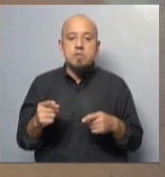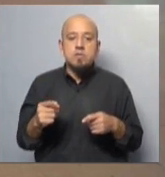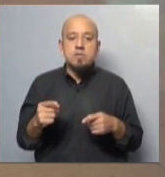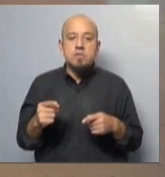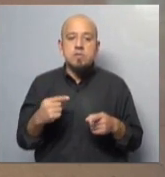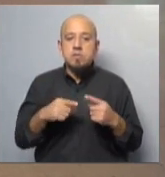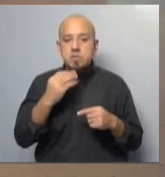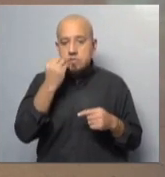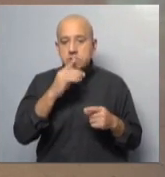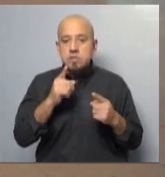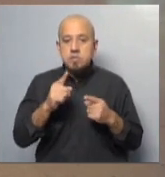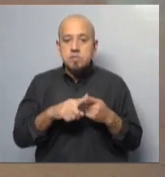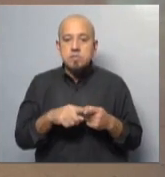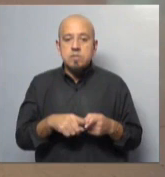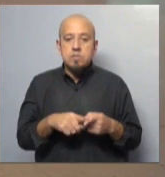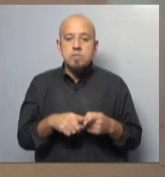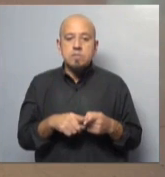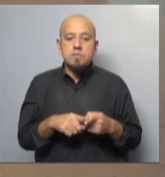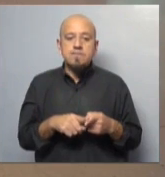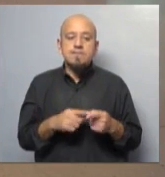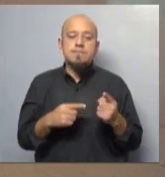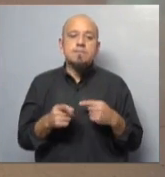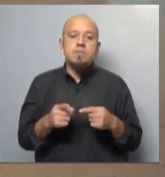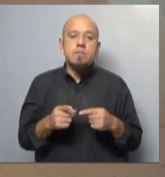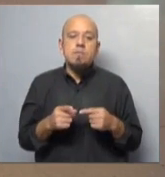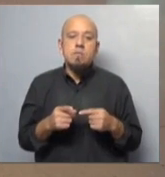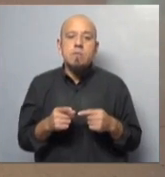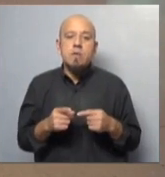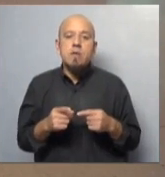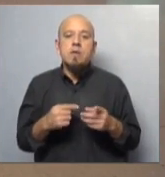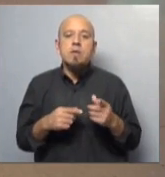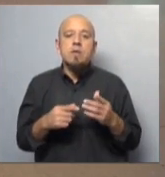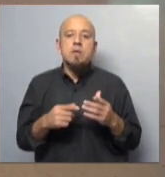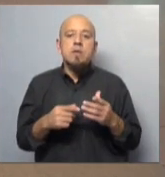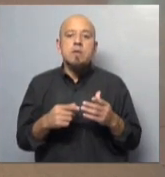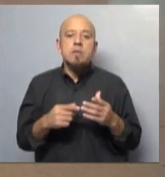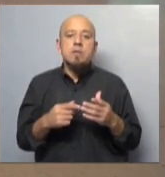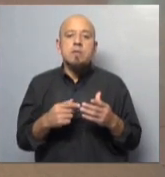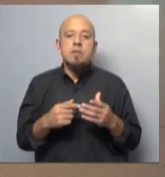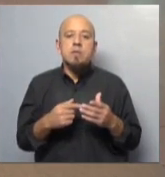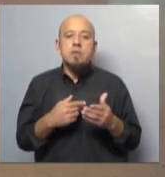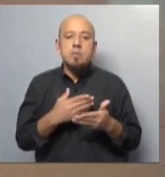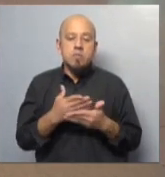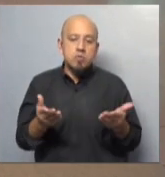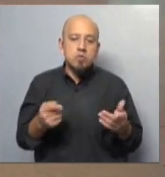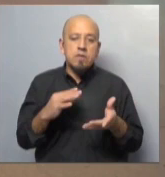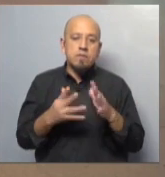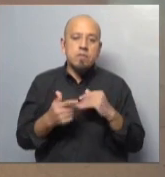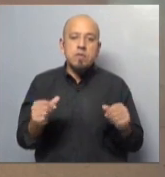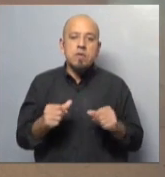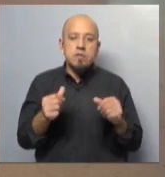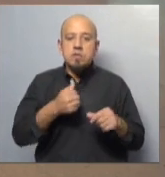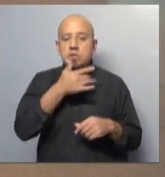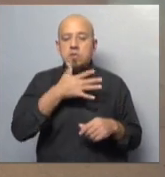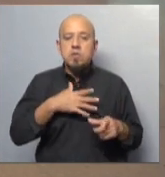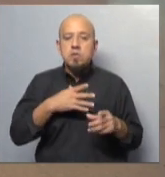que está bueno que lo conozcan quien no lo conoce y que conozcamos entre todos otras formas de hacer teatro y otras formas de contar